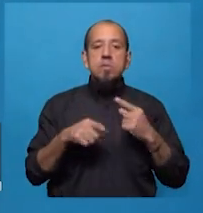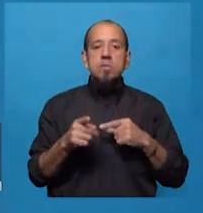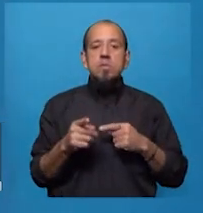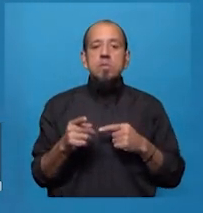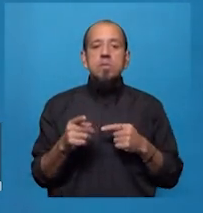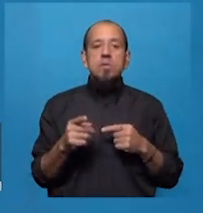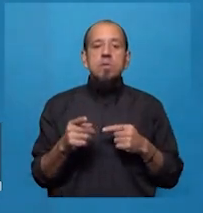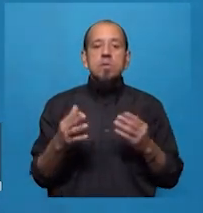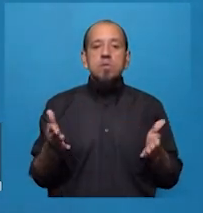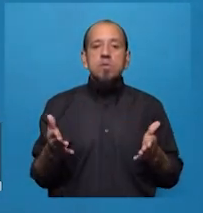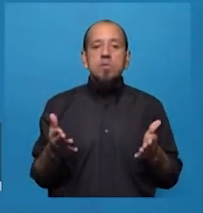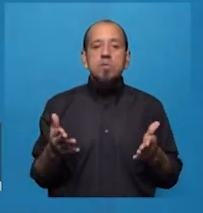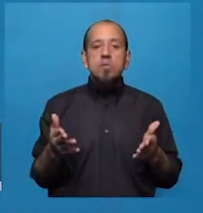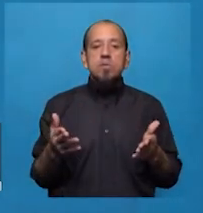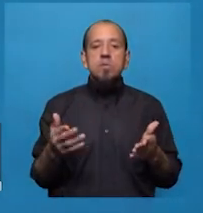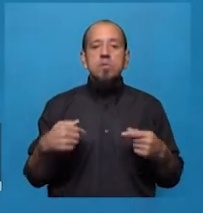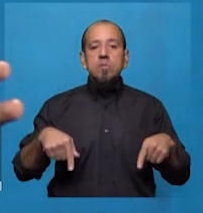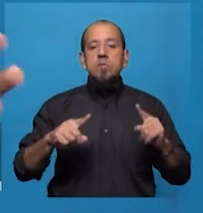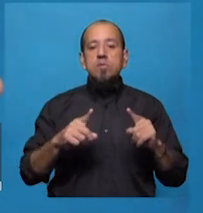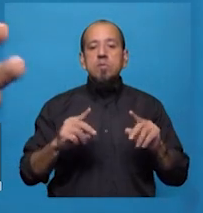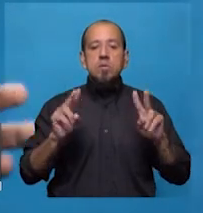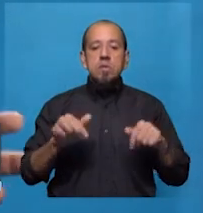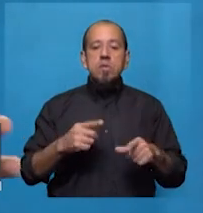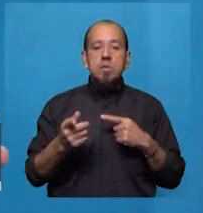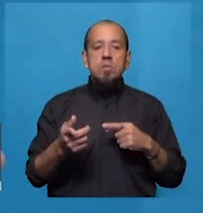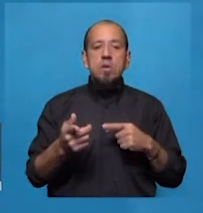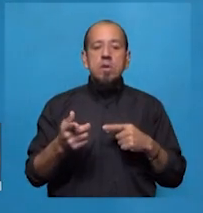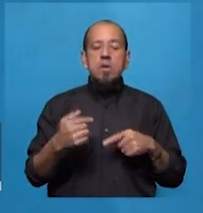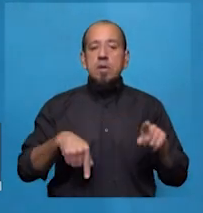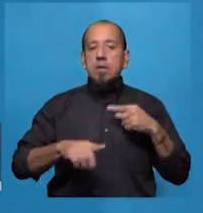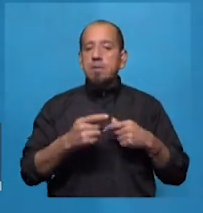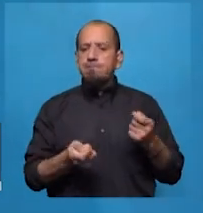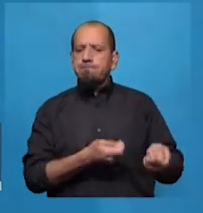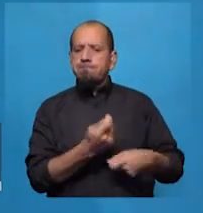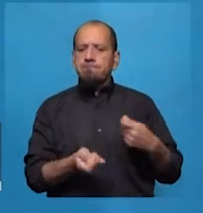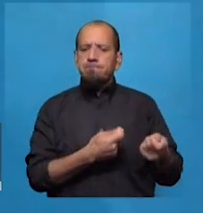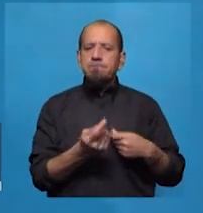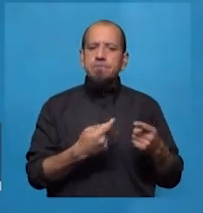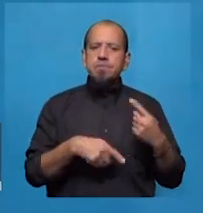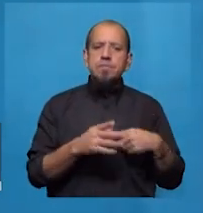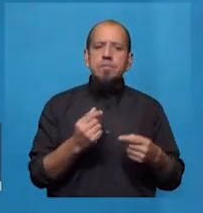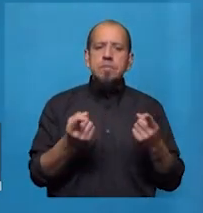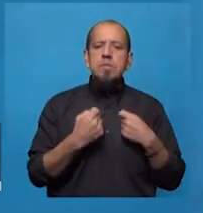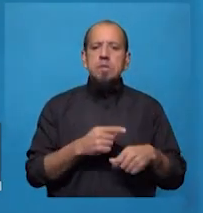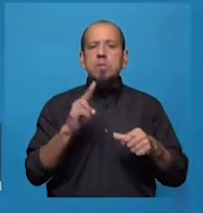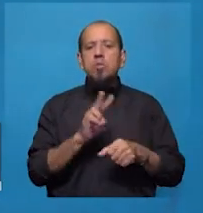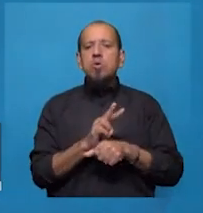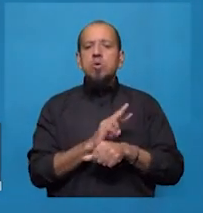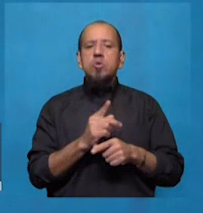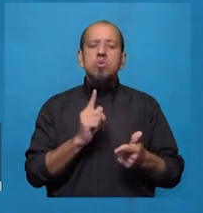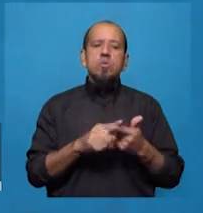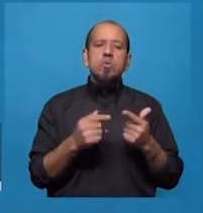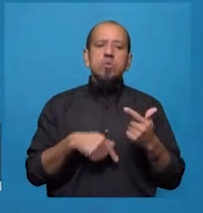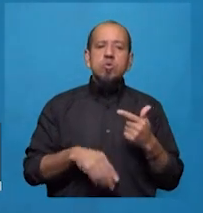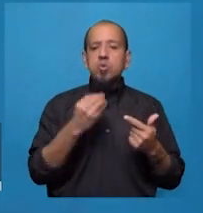lo que los micros los microtráficos que son propios del sistema penitenciario así bueno la necesidad de protección la